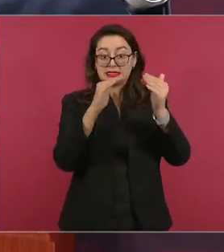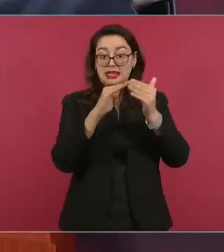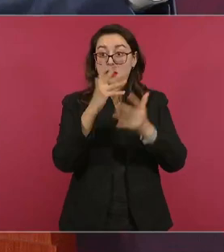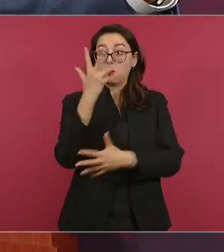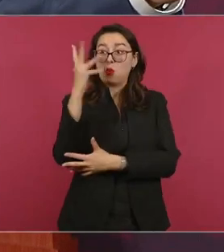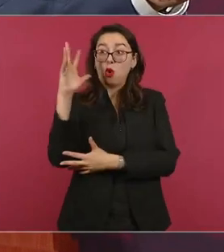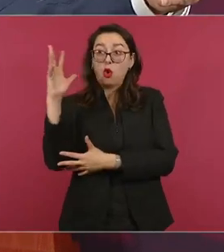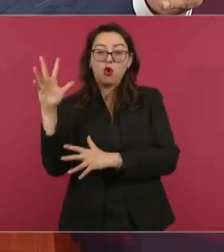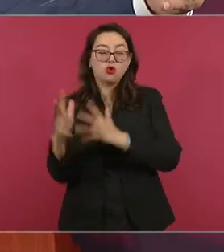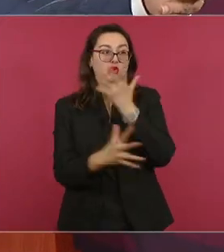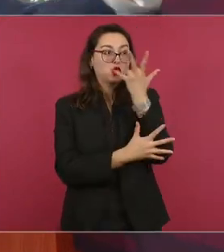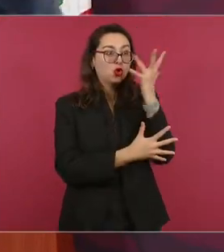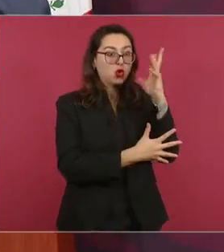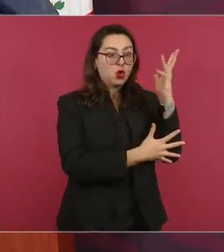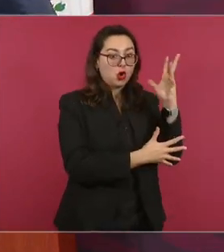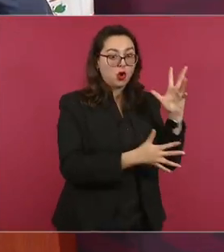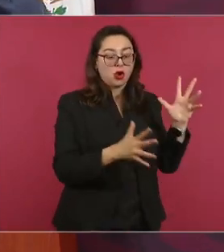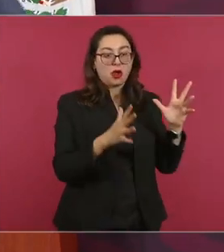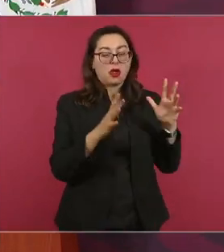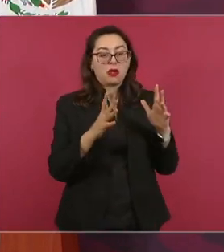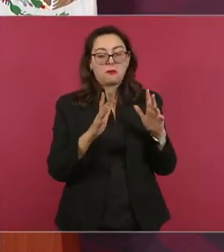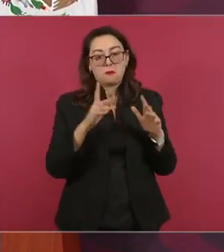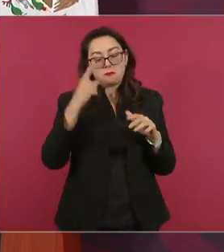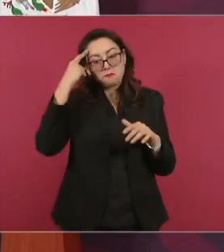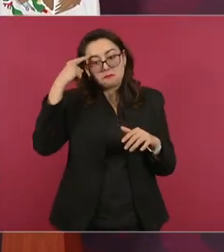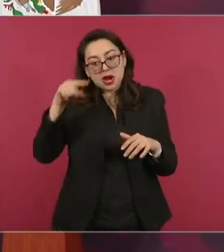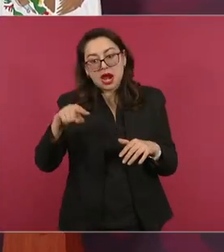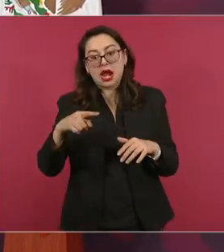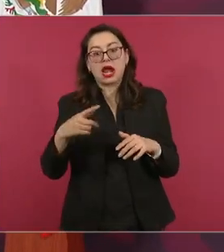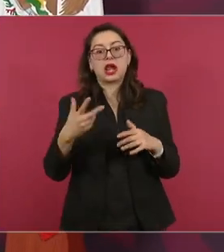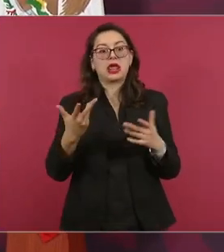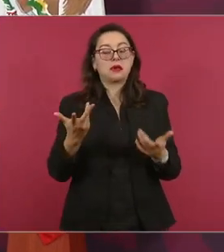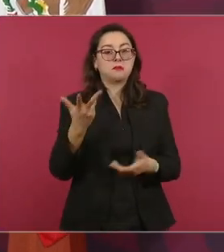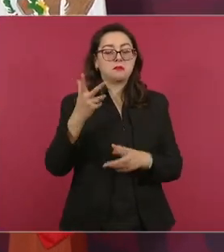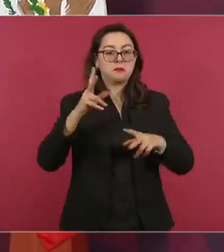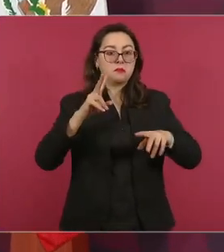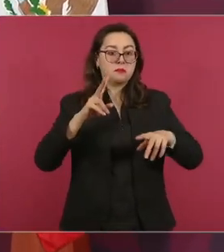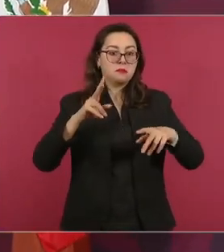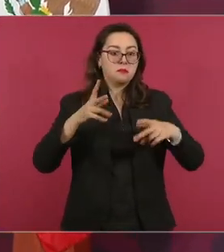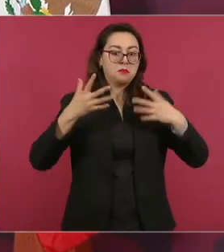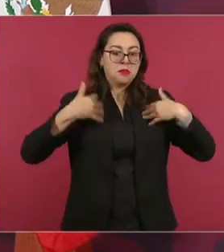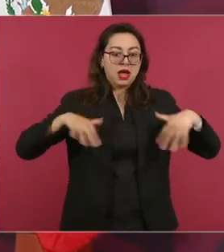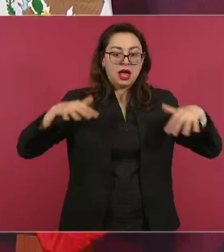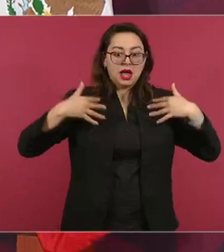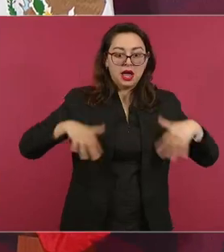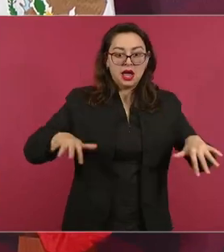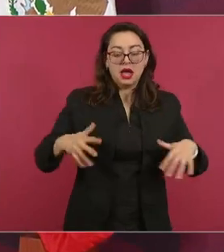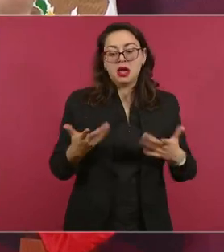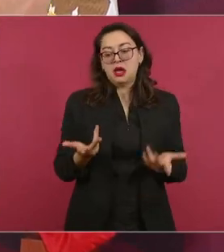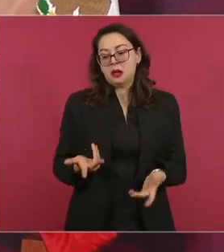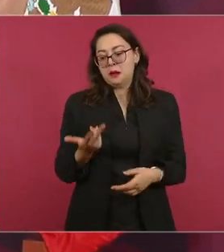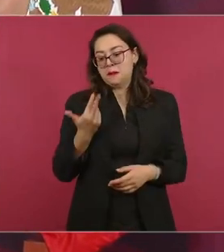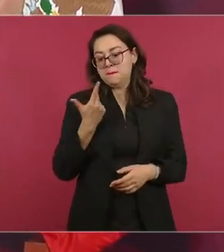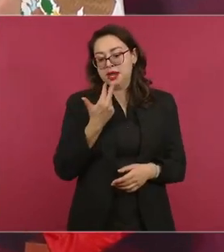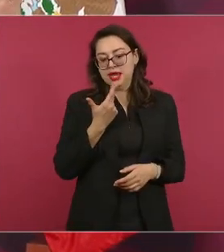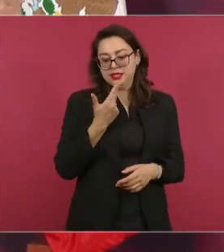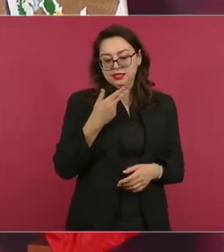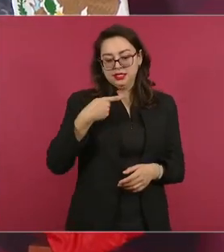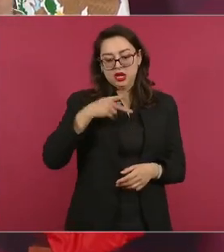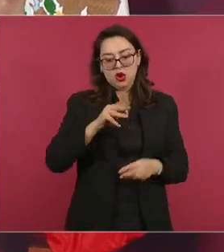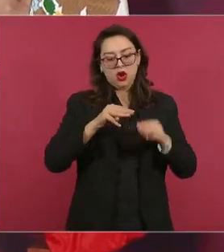bosque. Entonces, 25 kilómetros de espacio se puede, a pie y en bicicleta también.